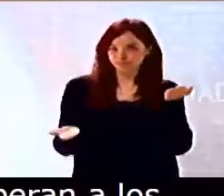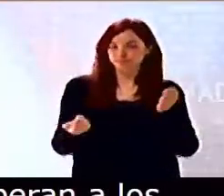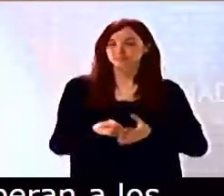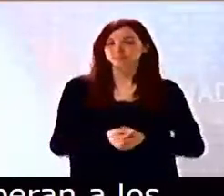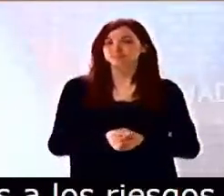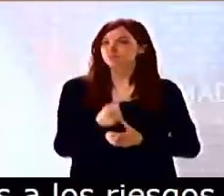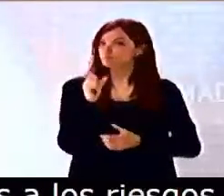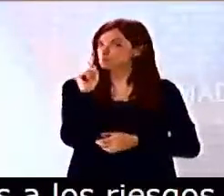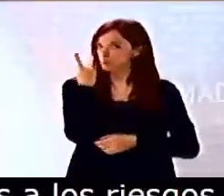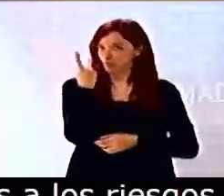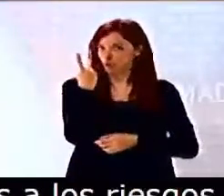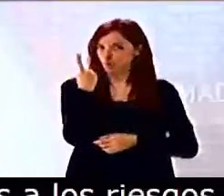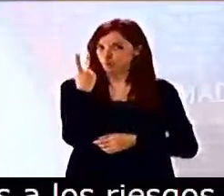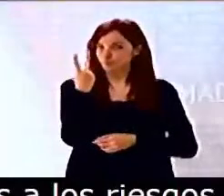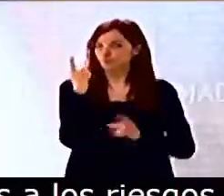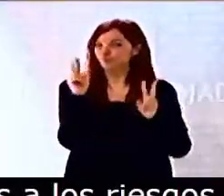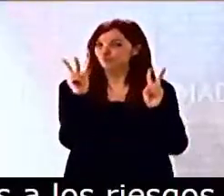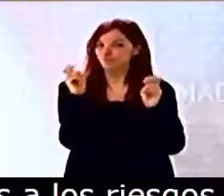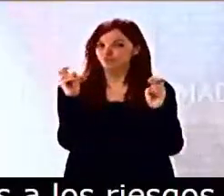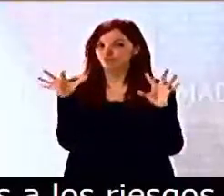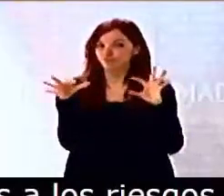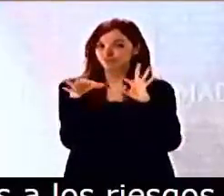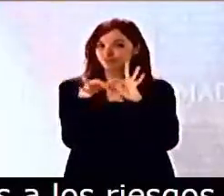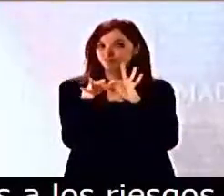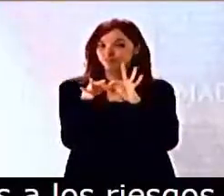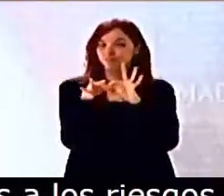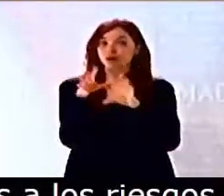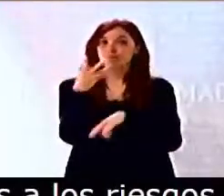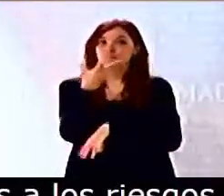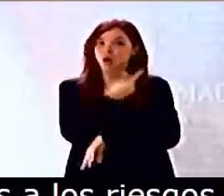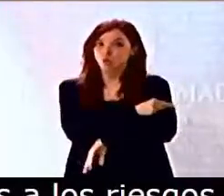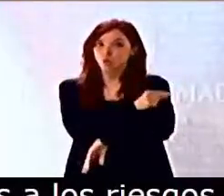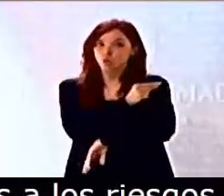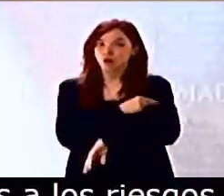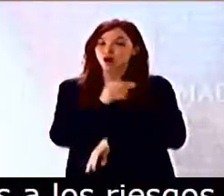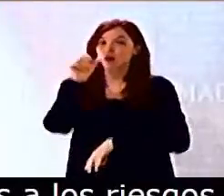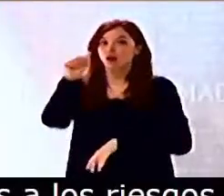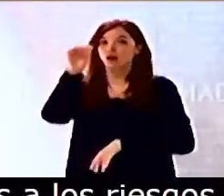Primera conclusión con respecto a la vacuna de AstraZeneca.